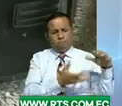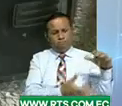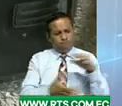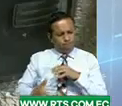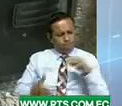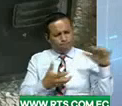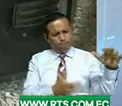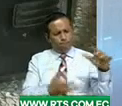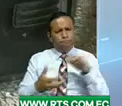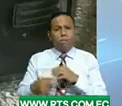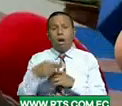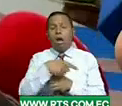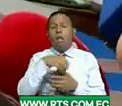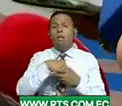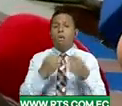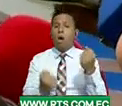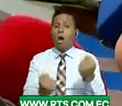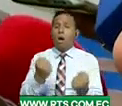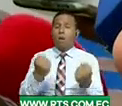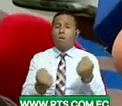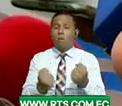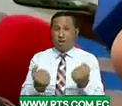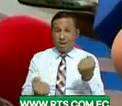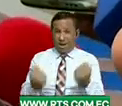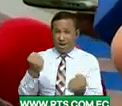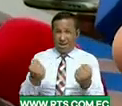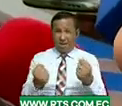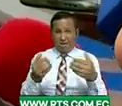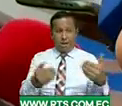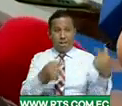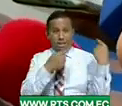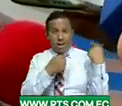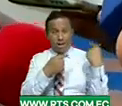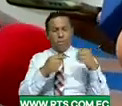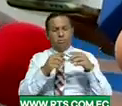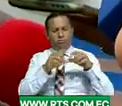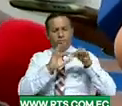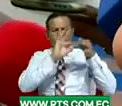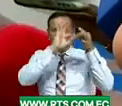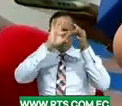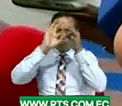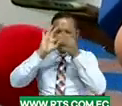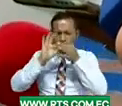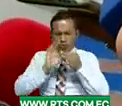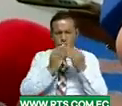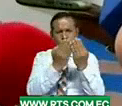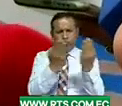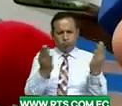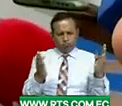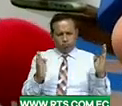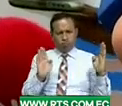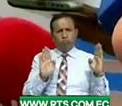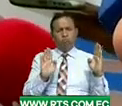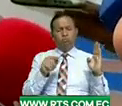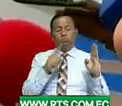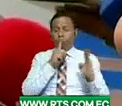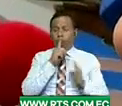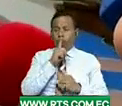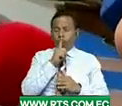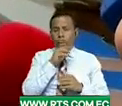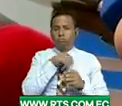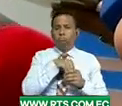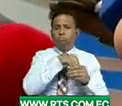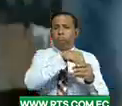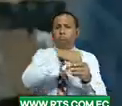de un vehículo. El balde de la camioneta se encuentra lo que es una caleta, la misma que era utilizada para sacar el alcaloide de